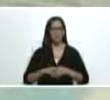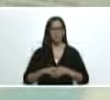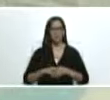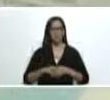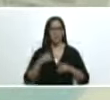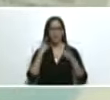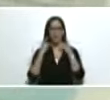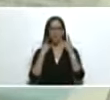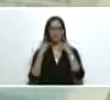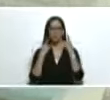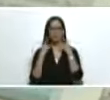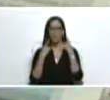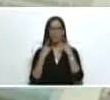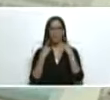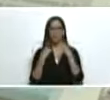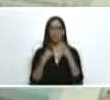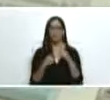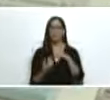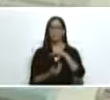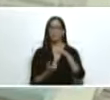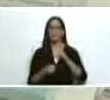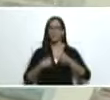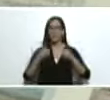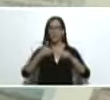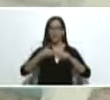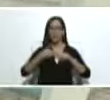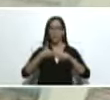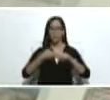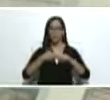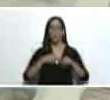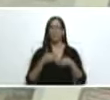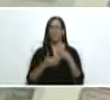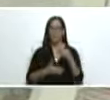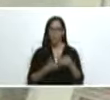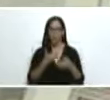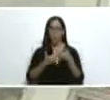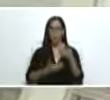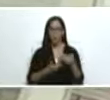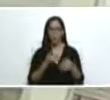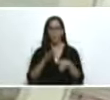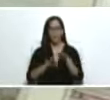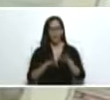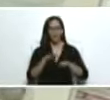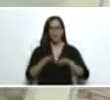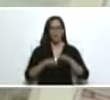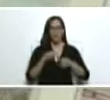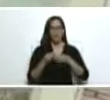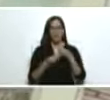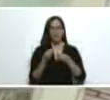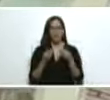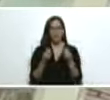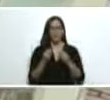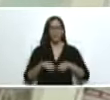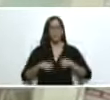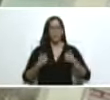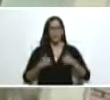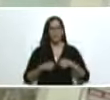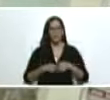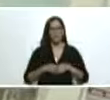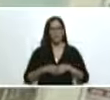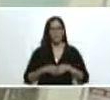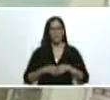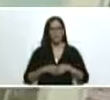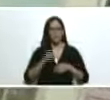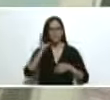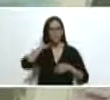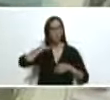Activan planta para más gasolina. Ajá, vamos poco a poco, paso a paso, haciendo mucho con más.